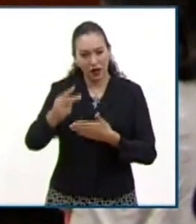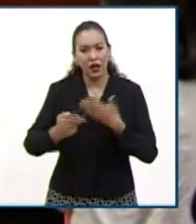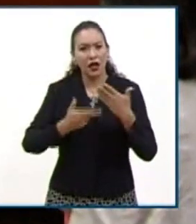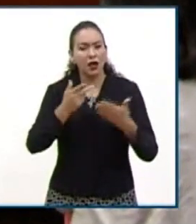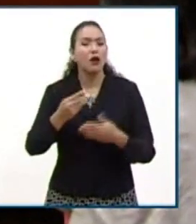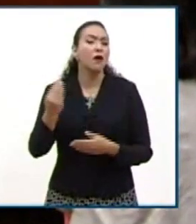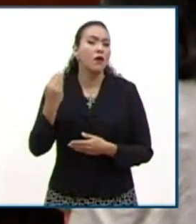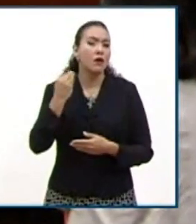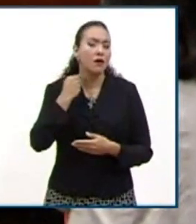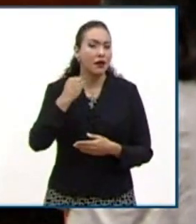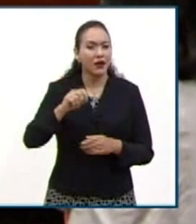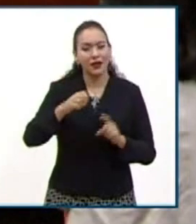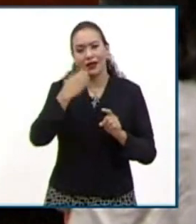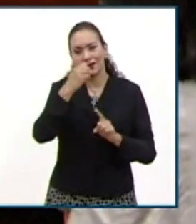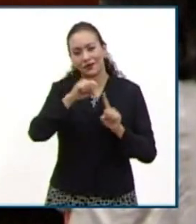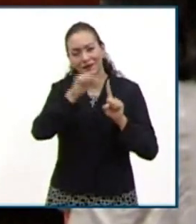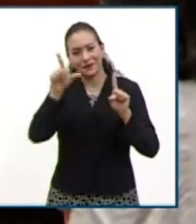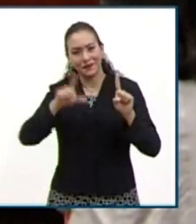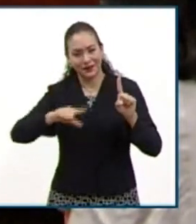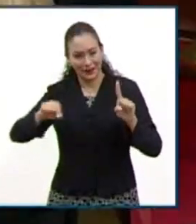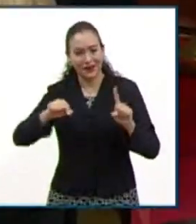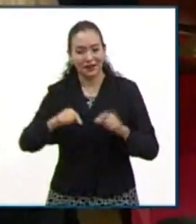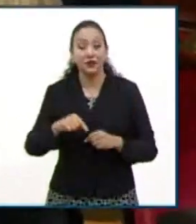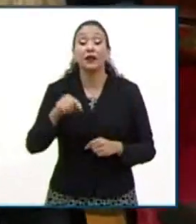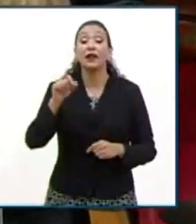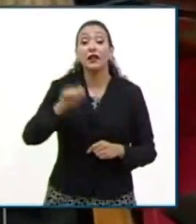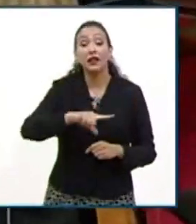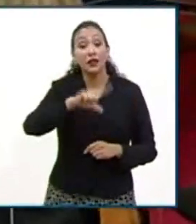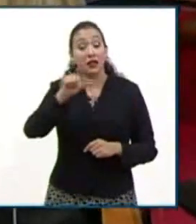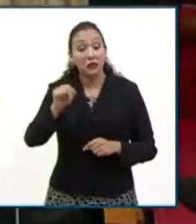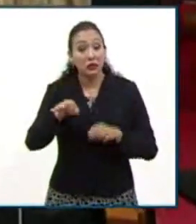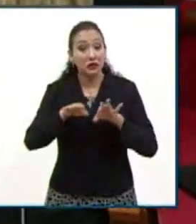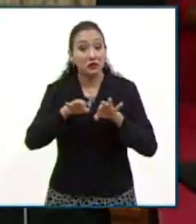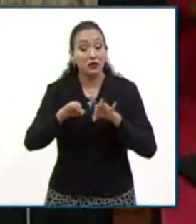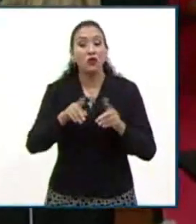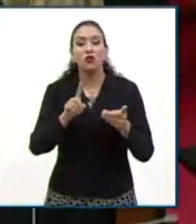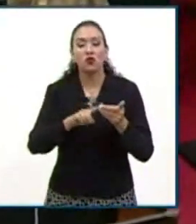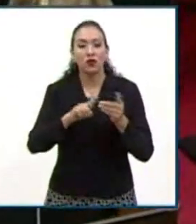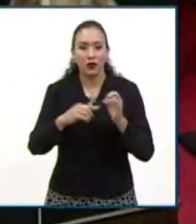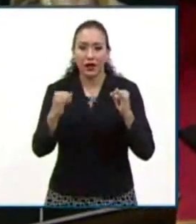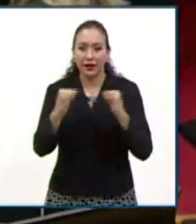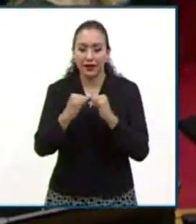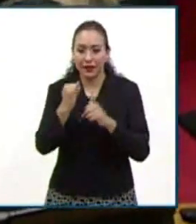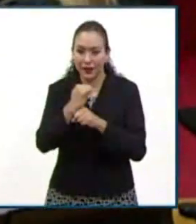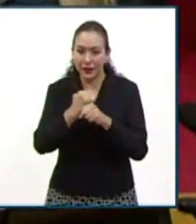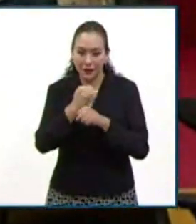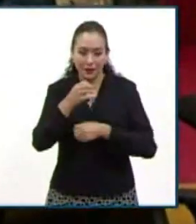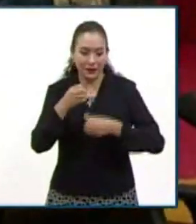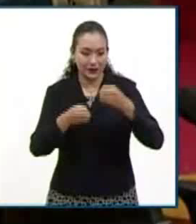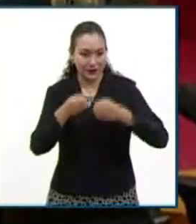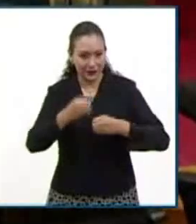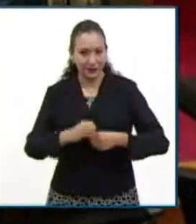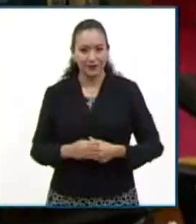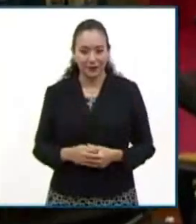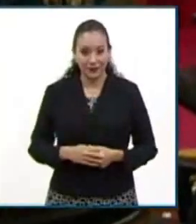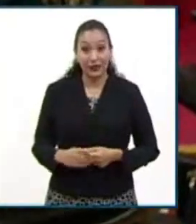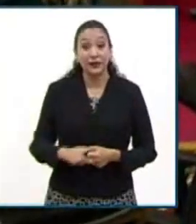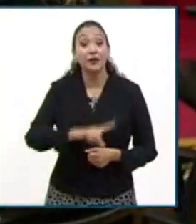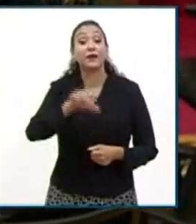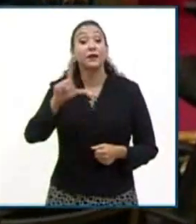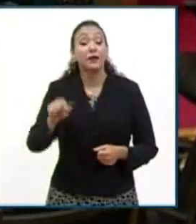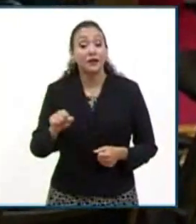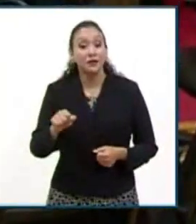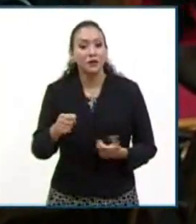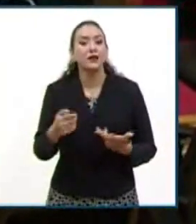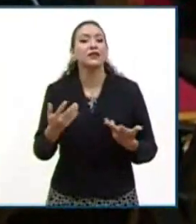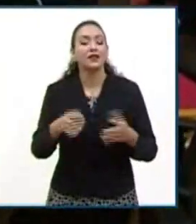la Universidad Nacional Autónoma de México y continuó desarrollándose en el Instituto de Investigaciones Jurídicas. Más adelante se